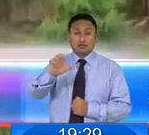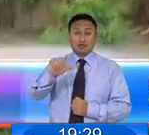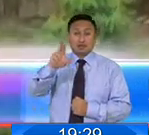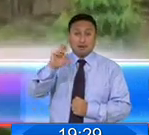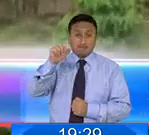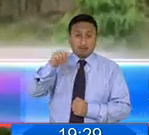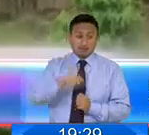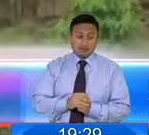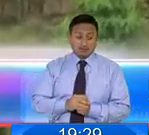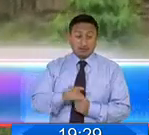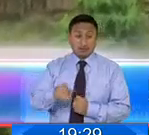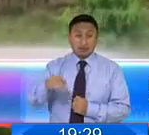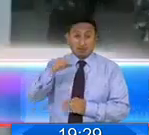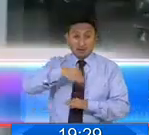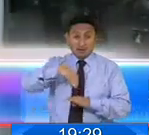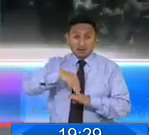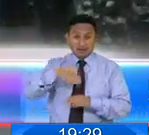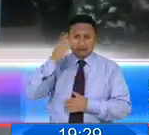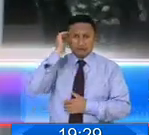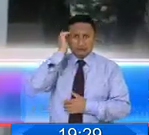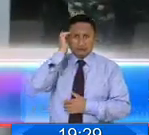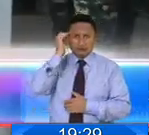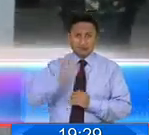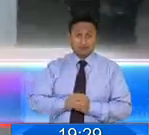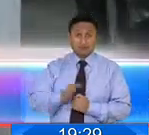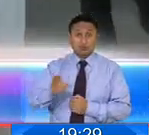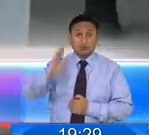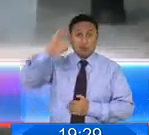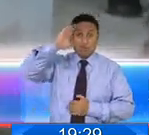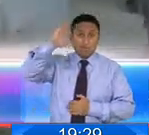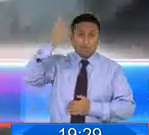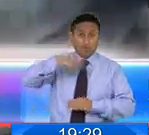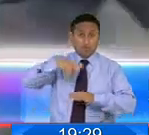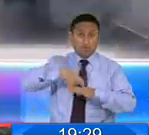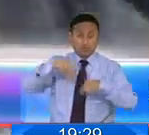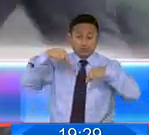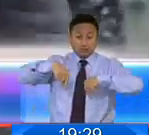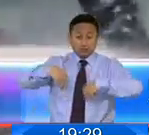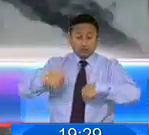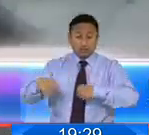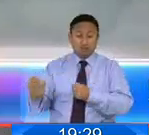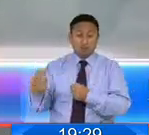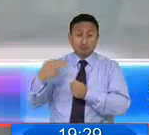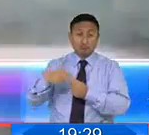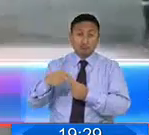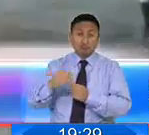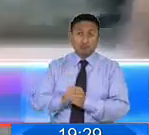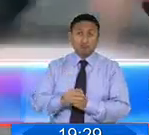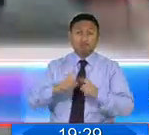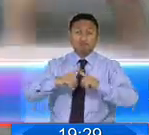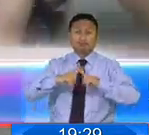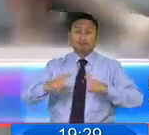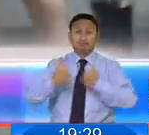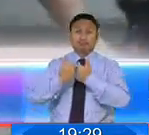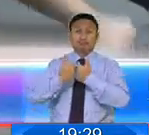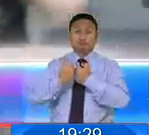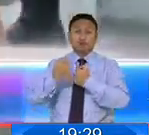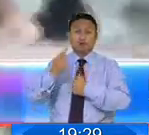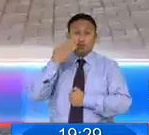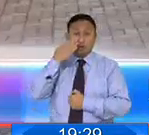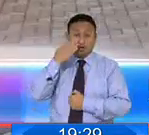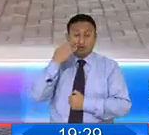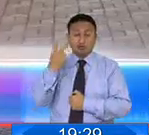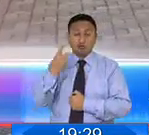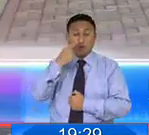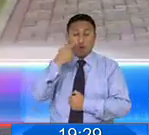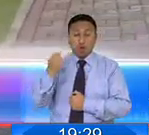en la provincia de Manabí. Según la Policía Nacional, en el hecho estarían involucrados el ex conviviente de su madre y dos